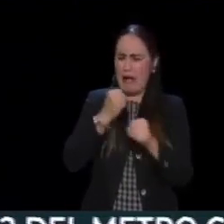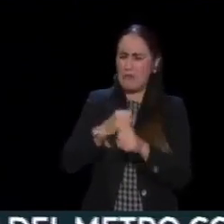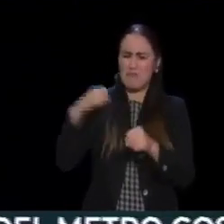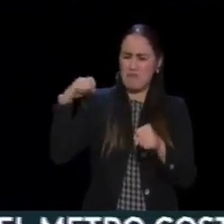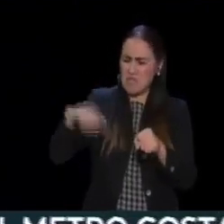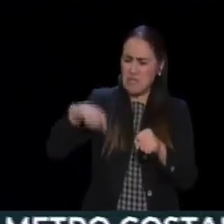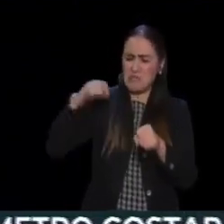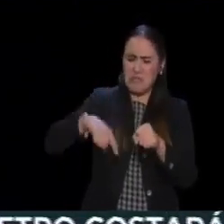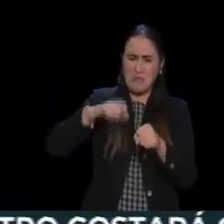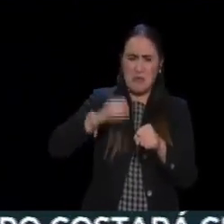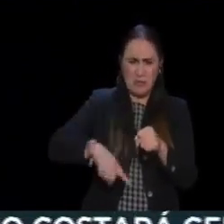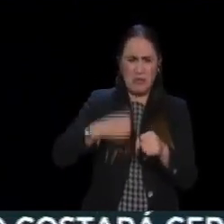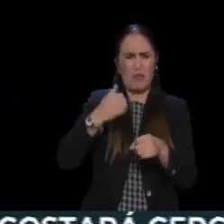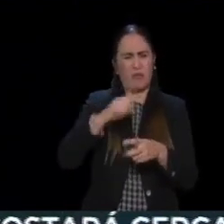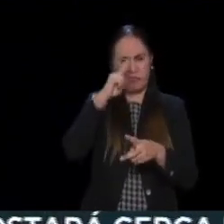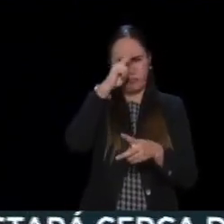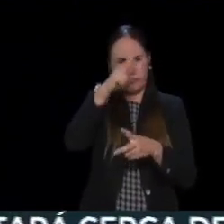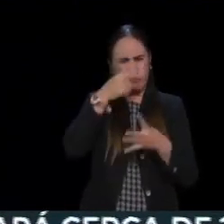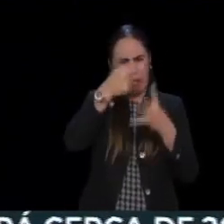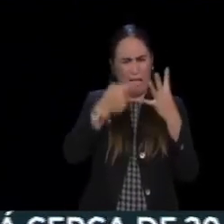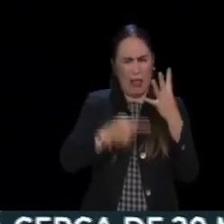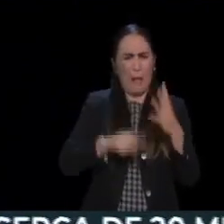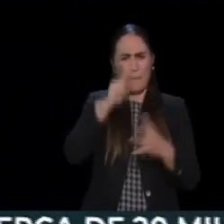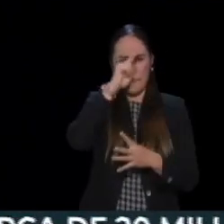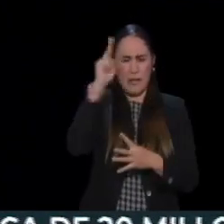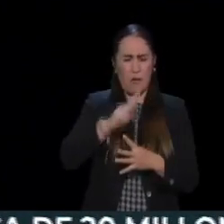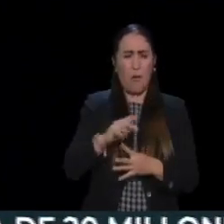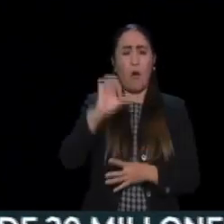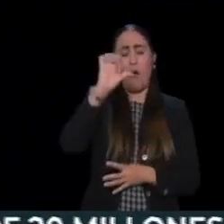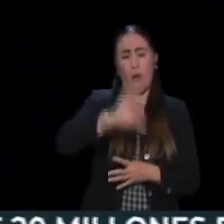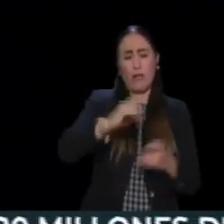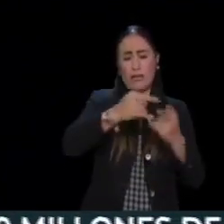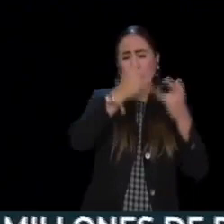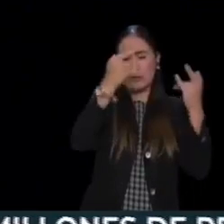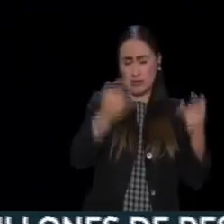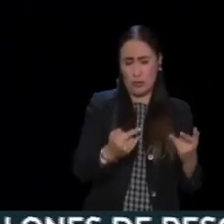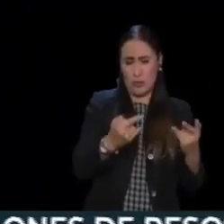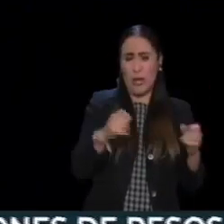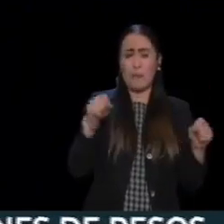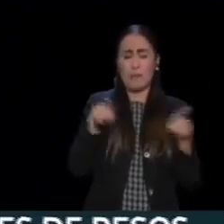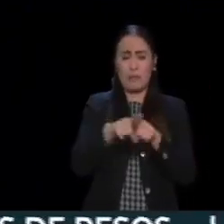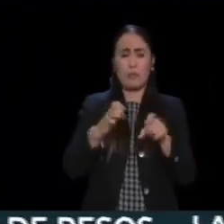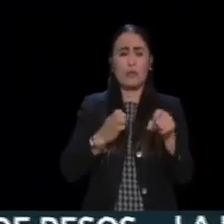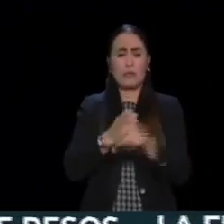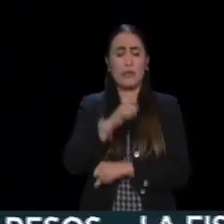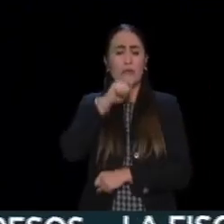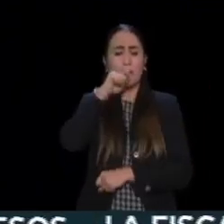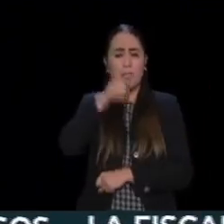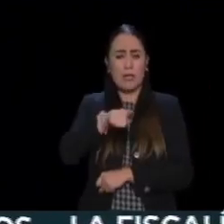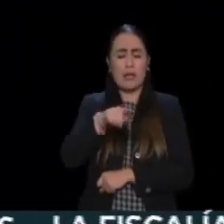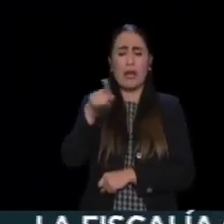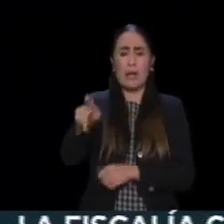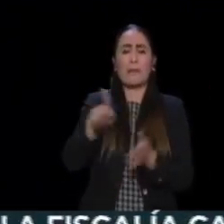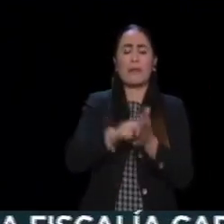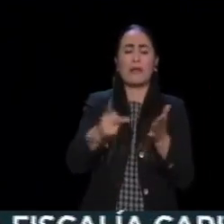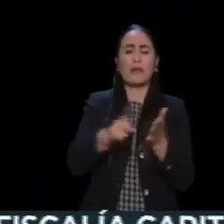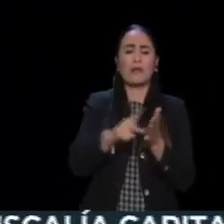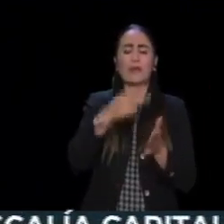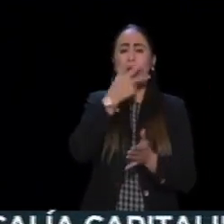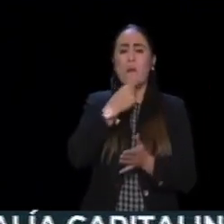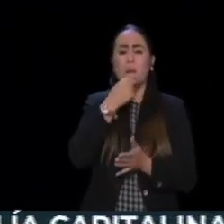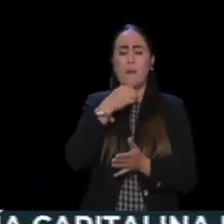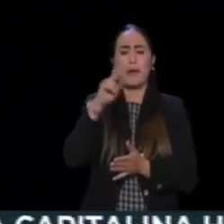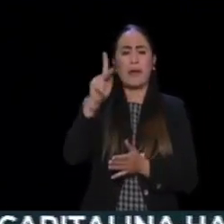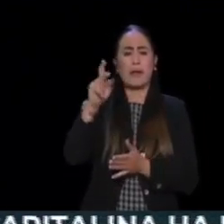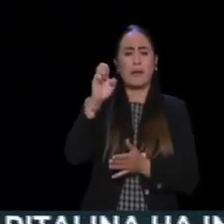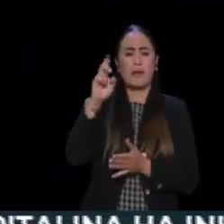en el Estado. Para hablar de este lamentable caso y de lo que está sucediendo en el Estado de Jalisco nos acompaña el periodista Pedro